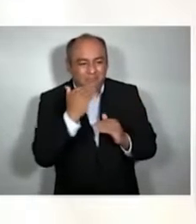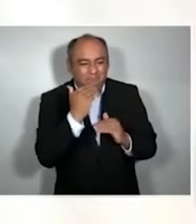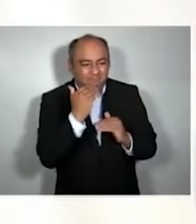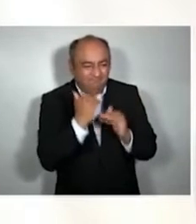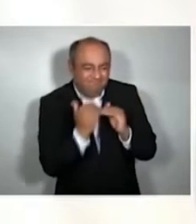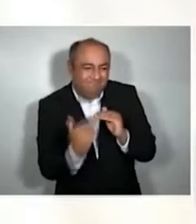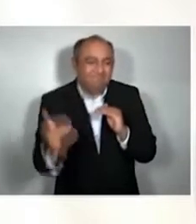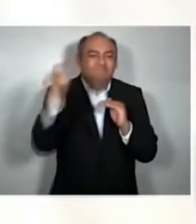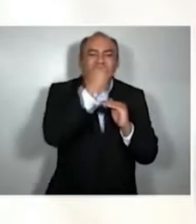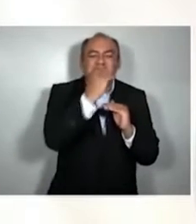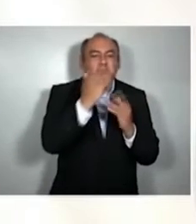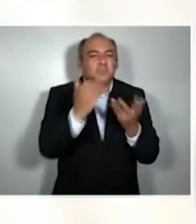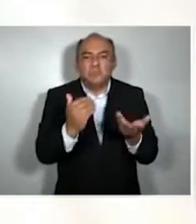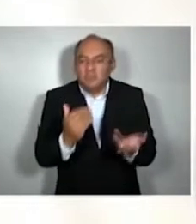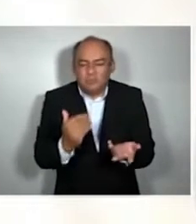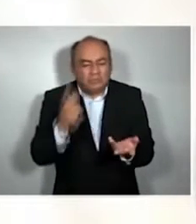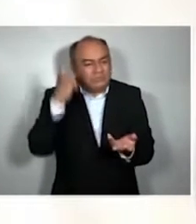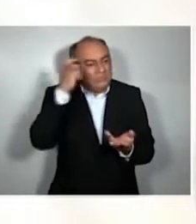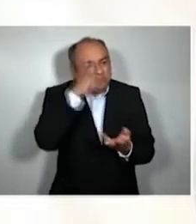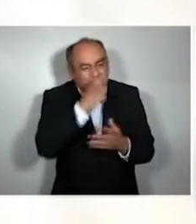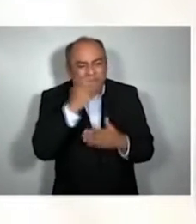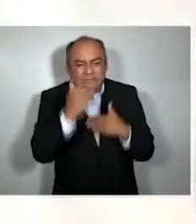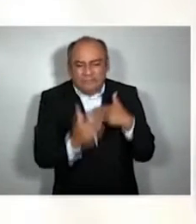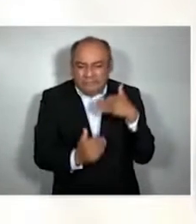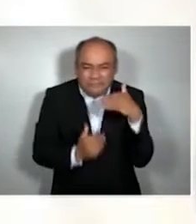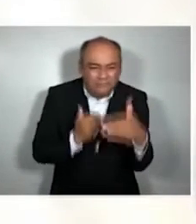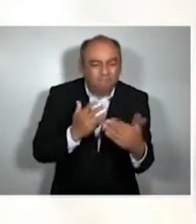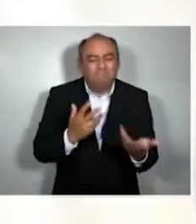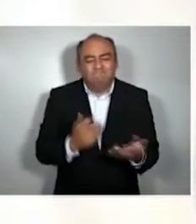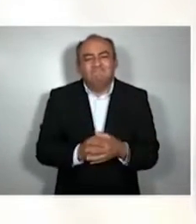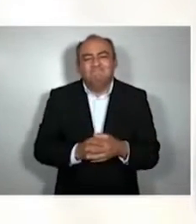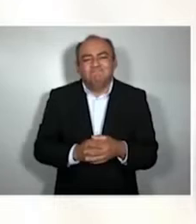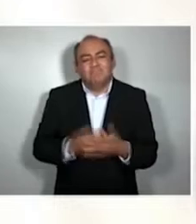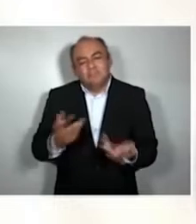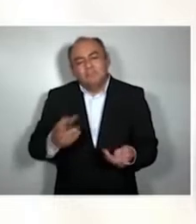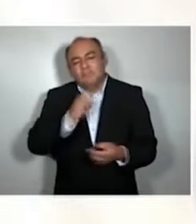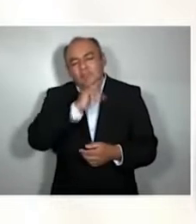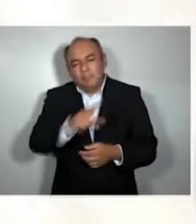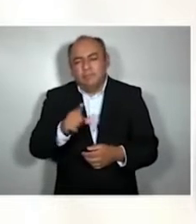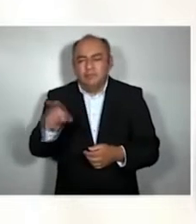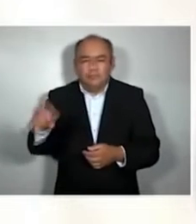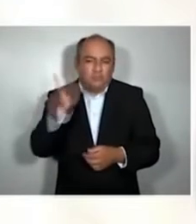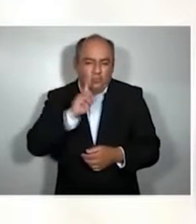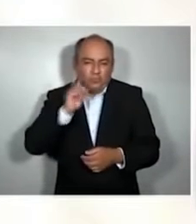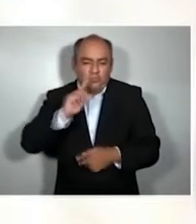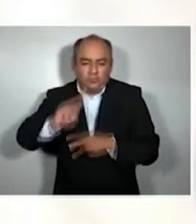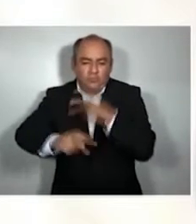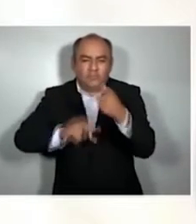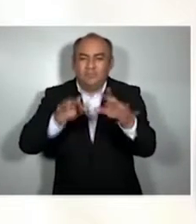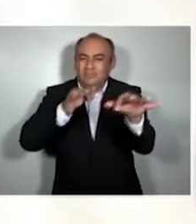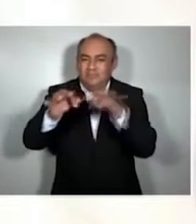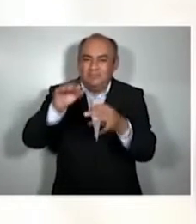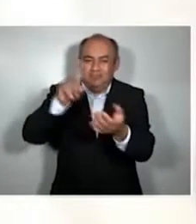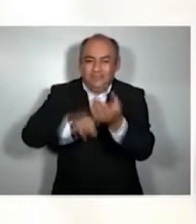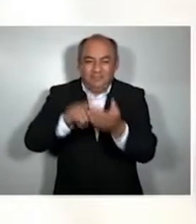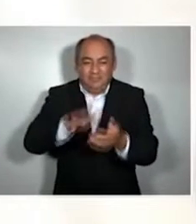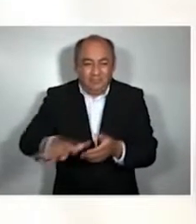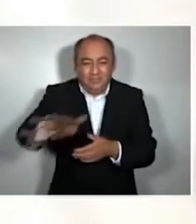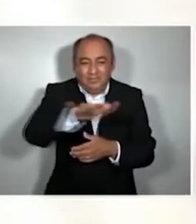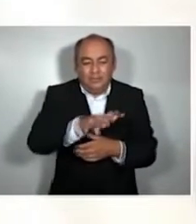tener más posibilidades de avance y que también el entorno laboral es un entorno donde